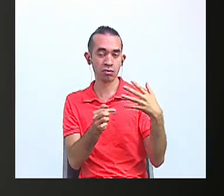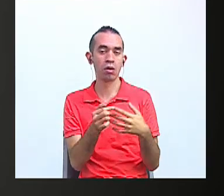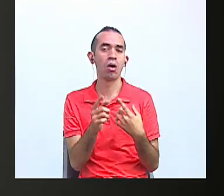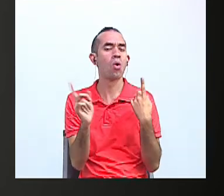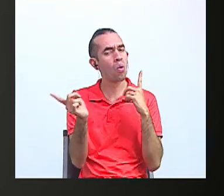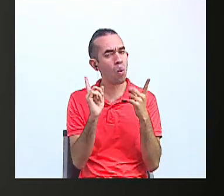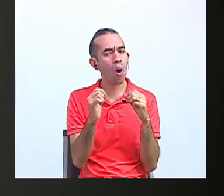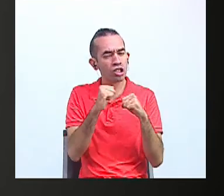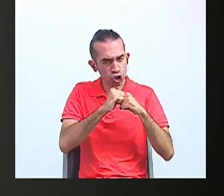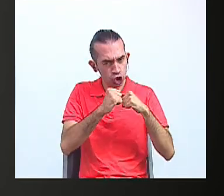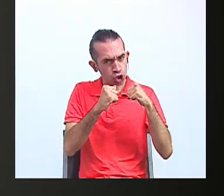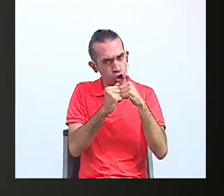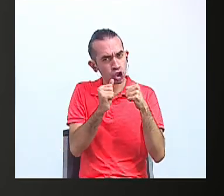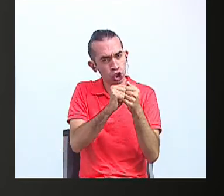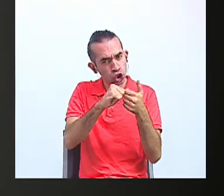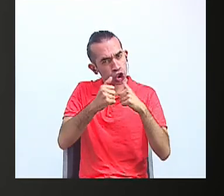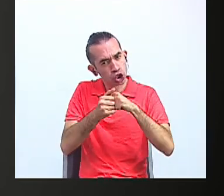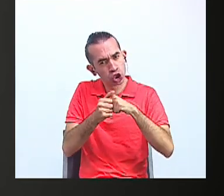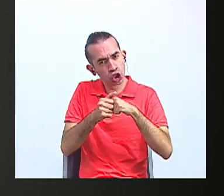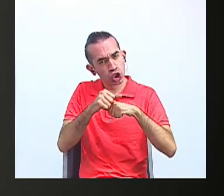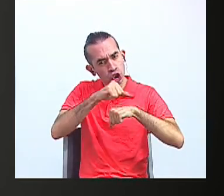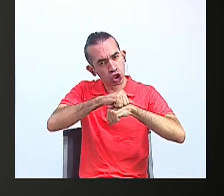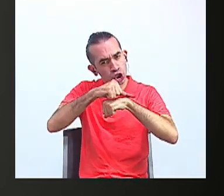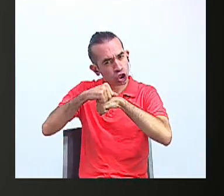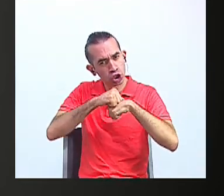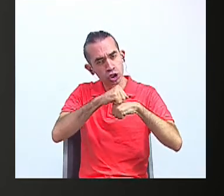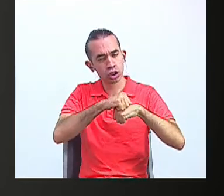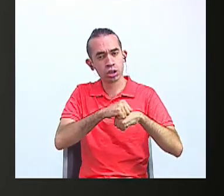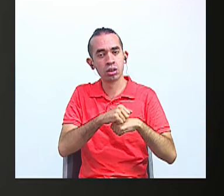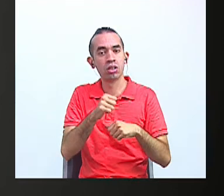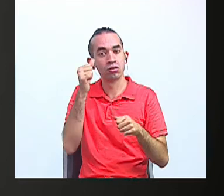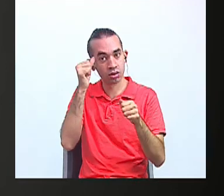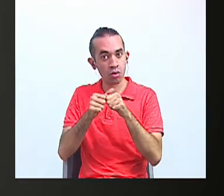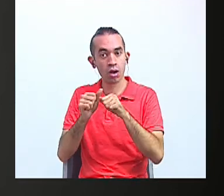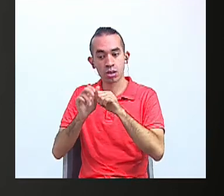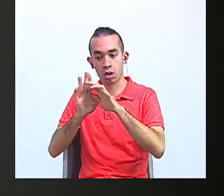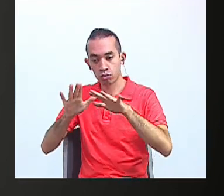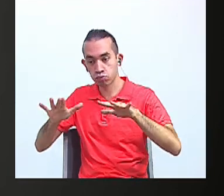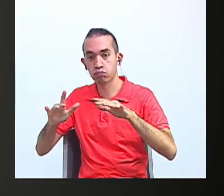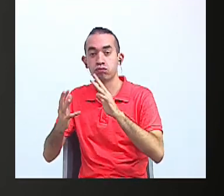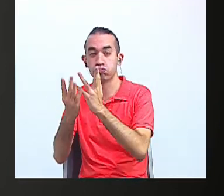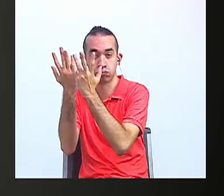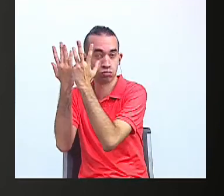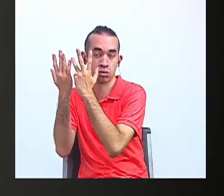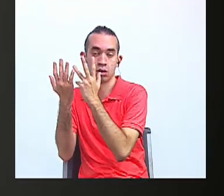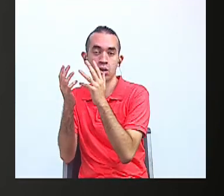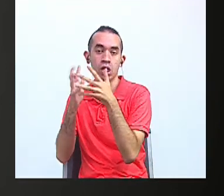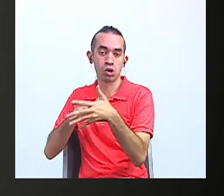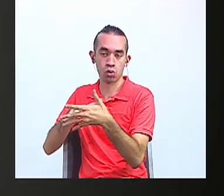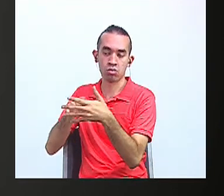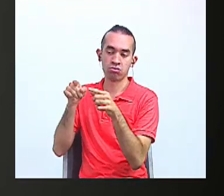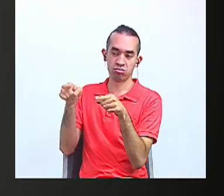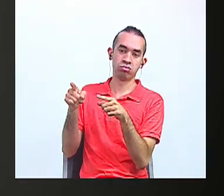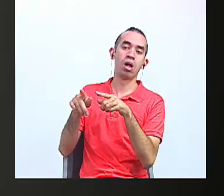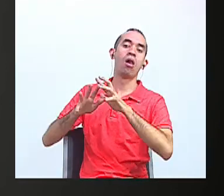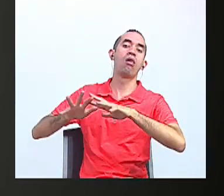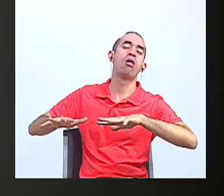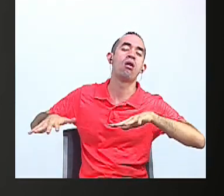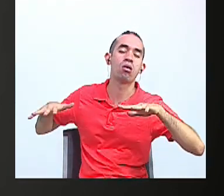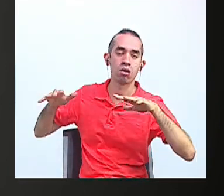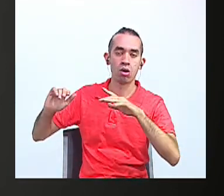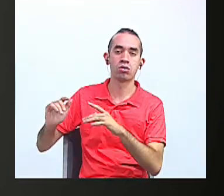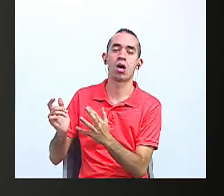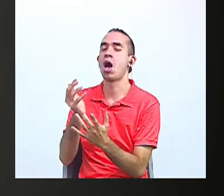decir del estado sólido? Recordemos que por estar estudiando la hidrostática nos interesa más los líquidos y los gases, pero